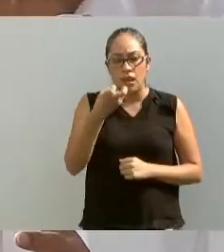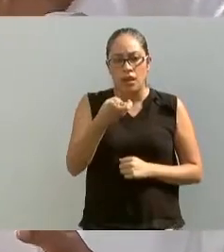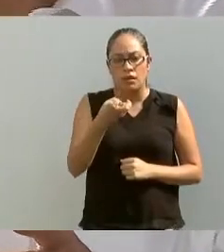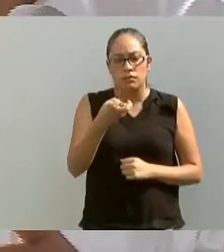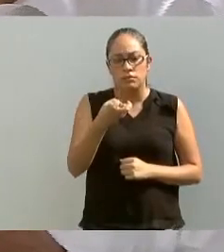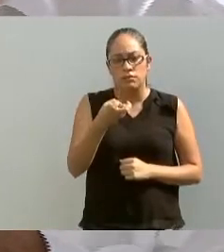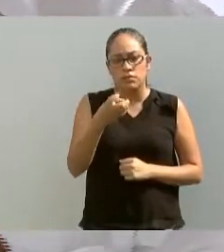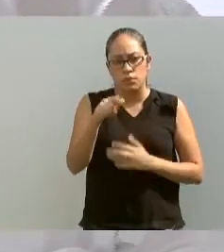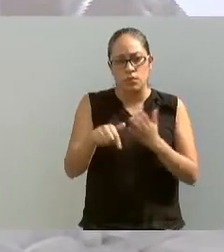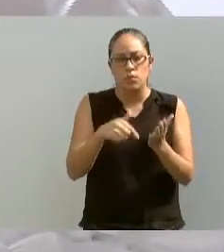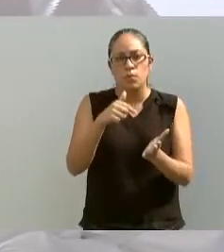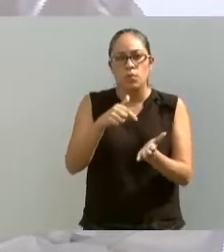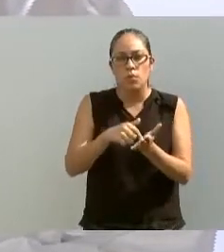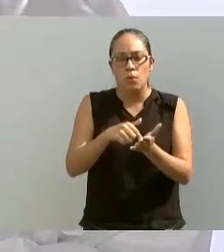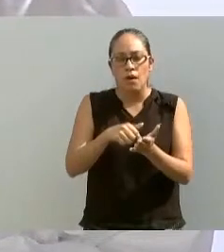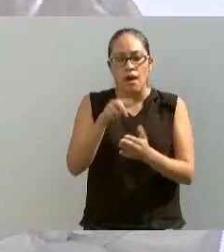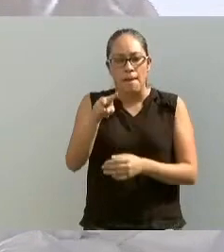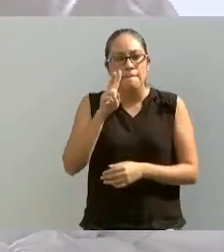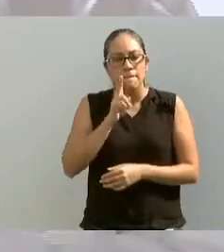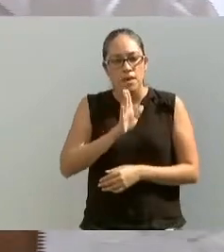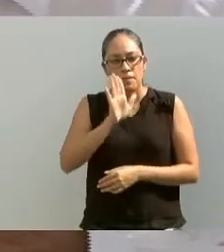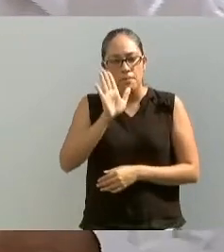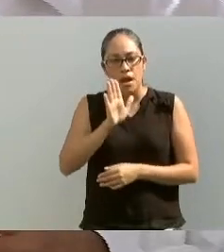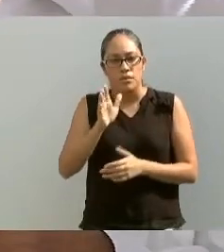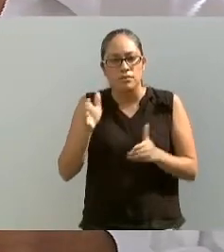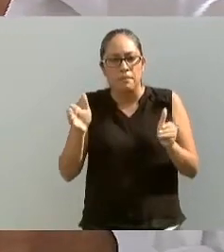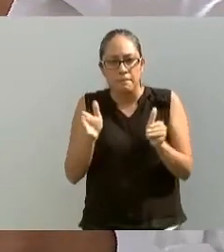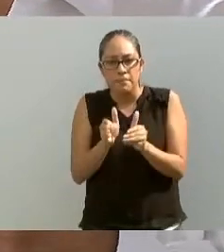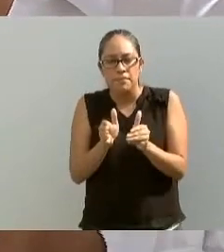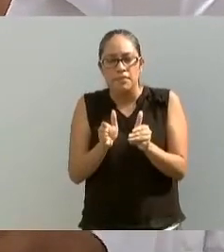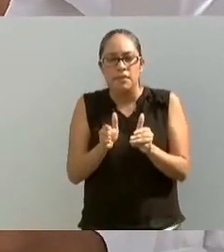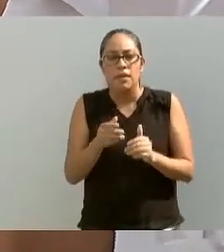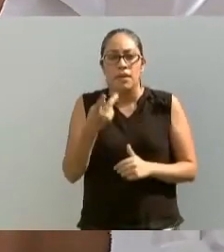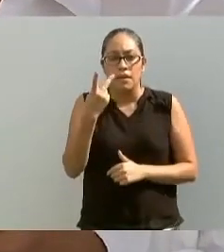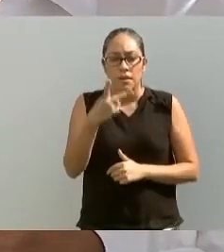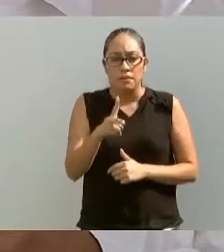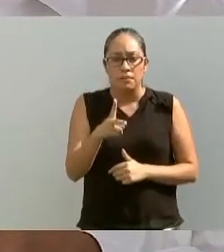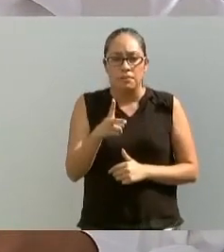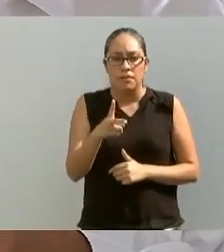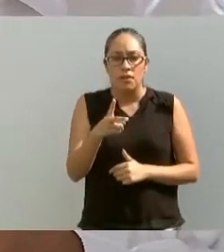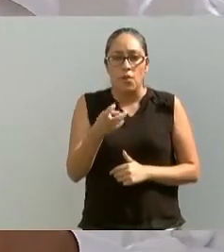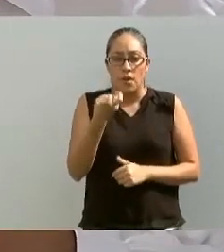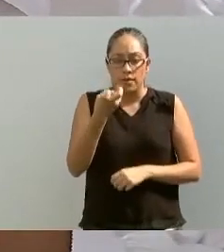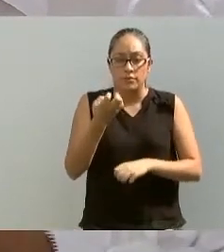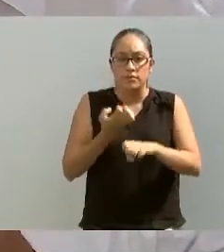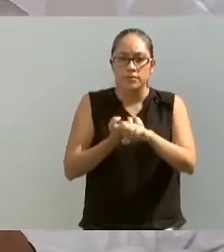territorialmente pequeño, es el estado con más